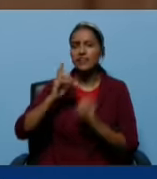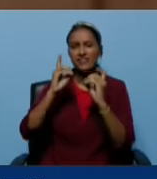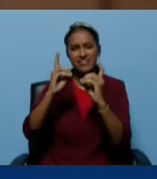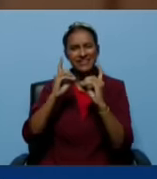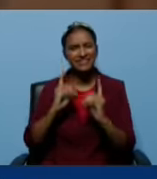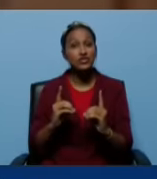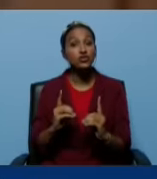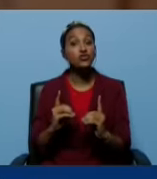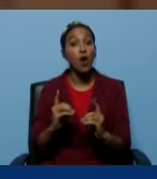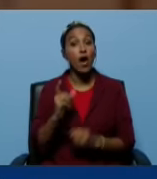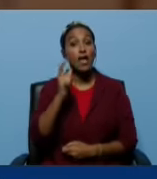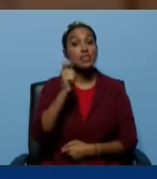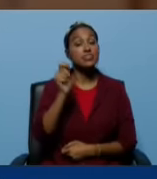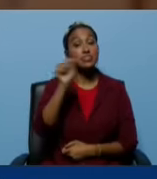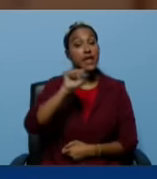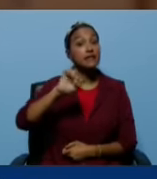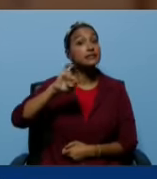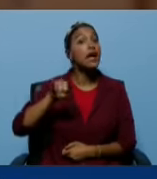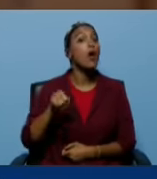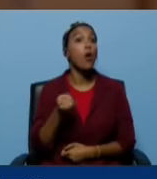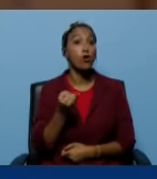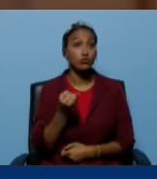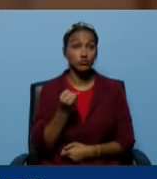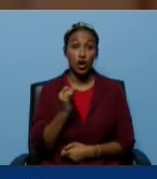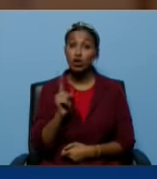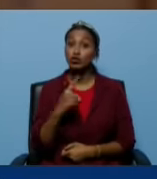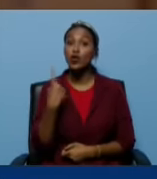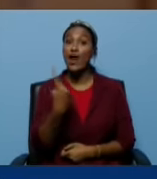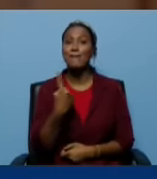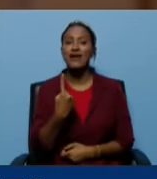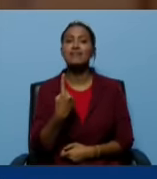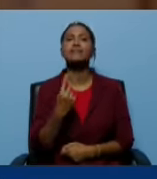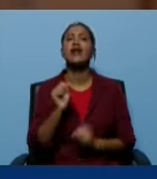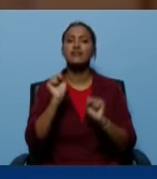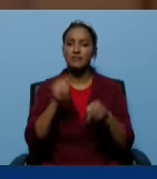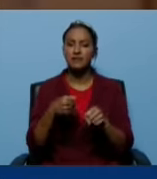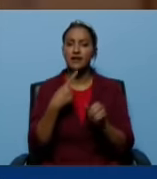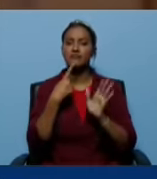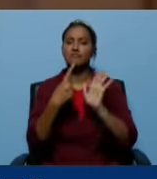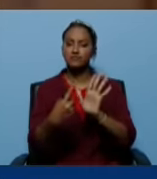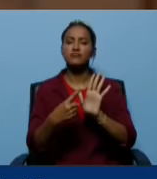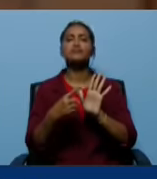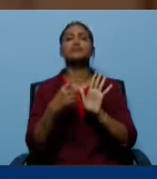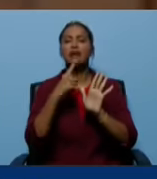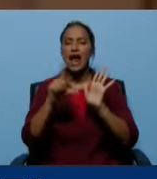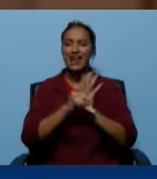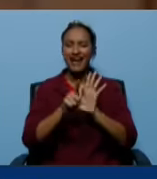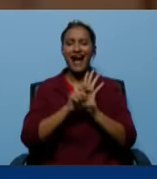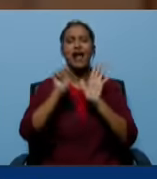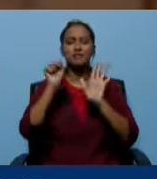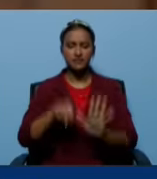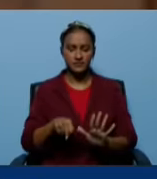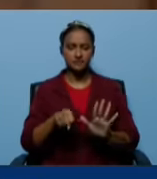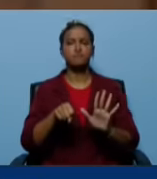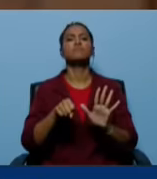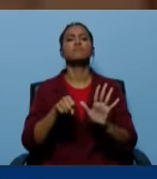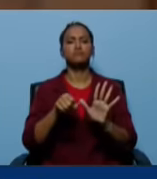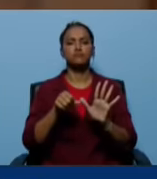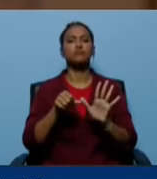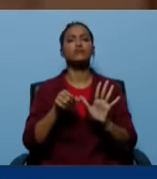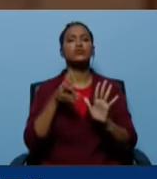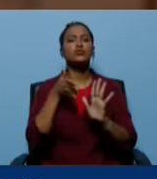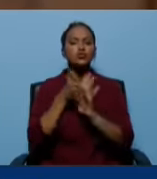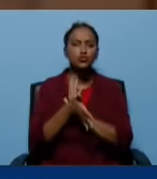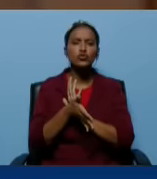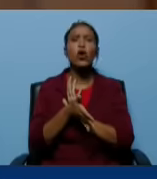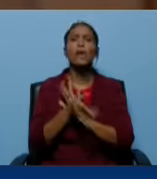Supremo de Justicia, que por otro lado no solo ratifica todo lo que determinó el poder electoral, un poder independiente,